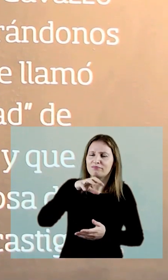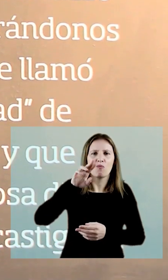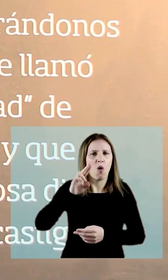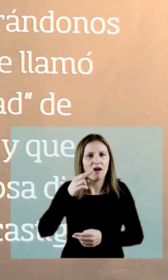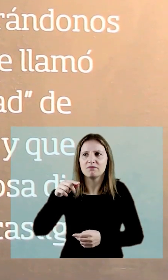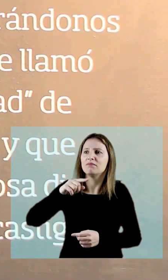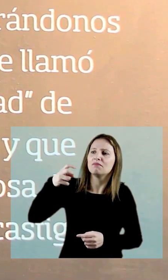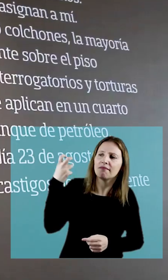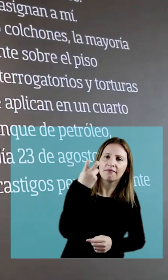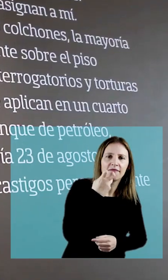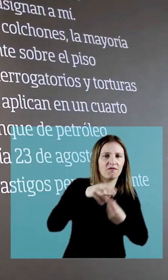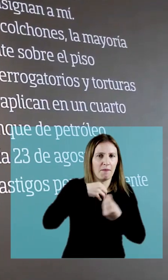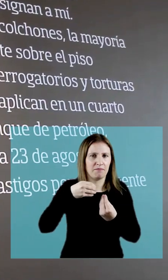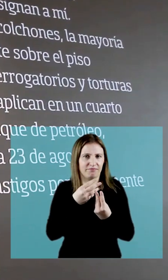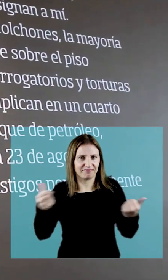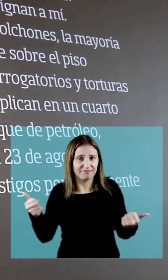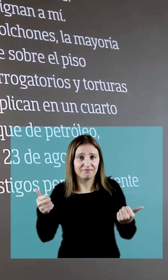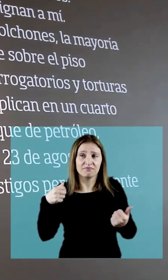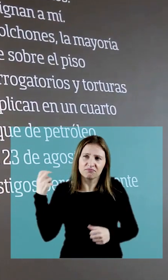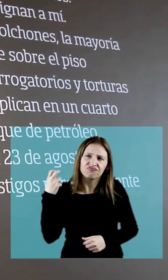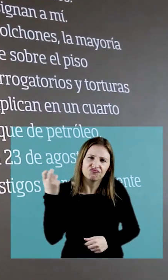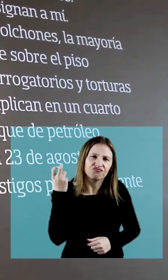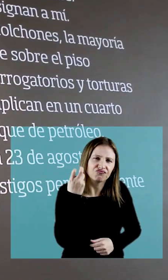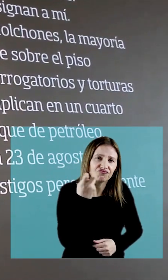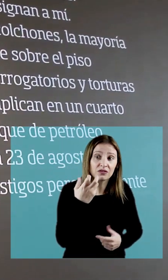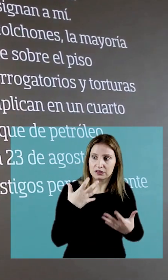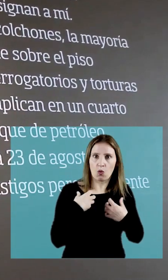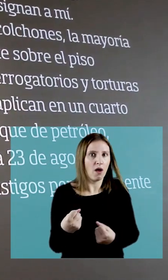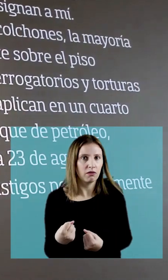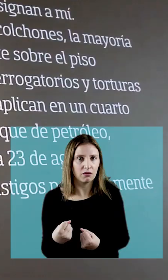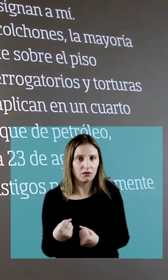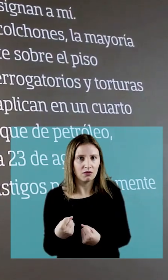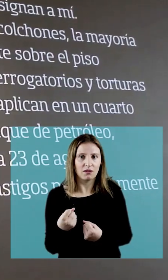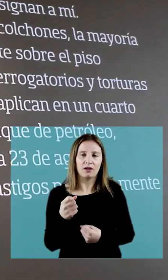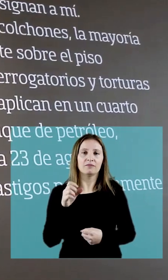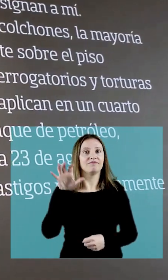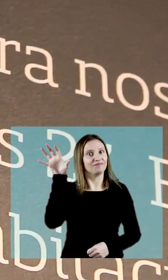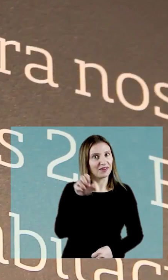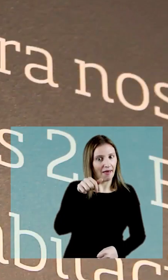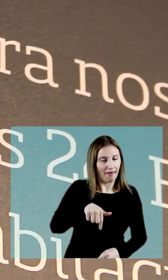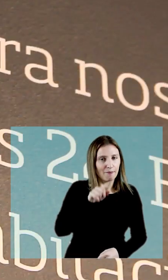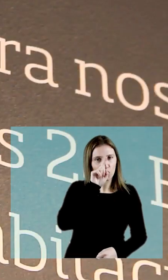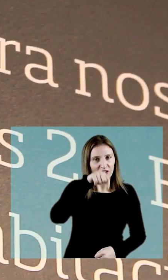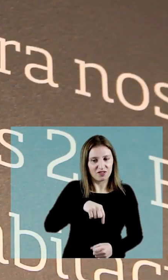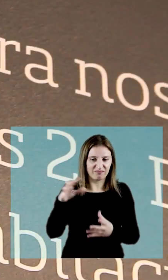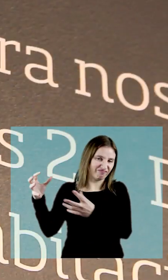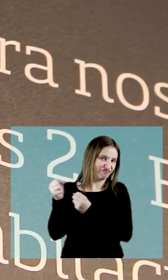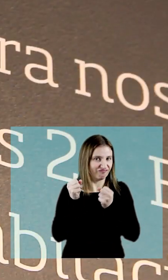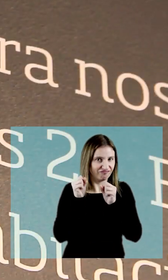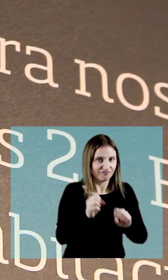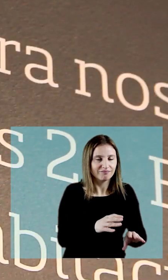desaparecidos. En esa búsqueda termina él mismo secuestrado y es traído a Montevideo con el